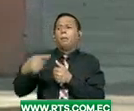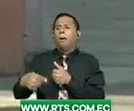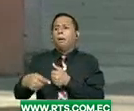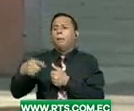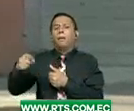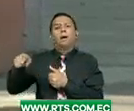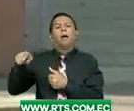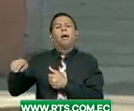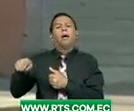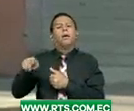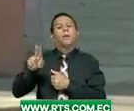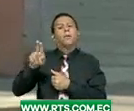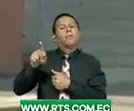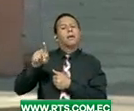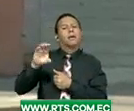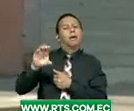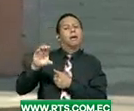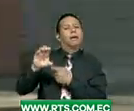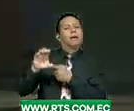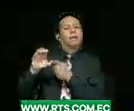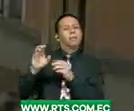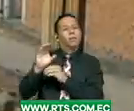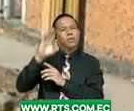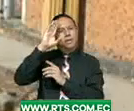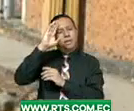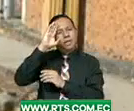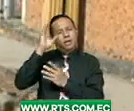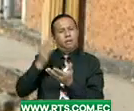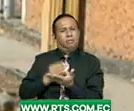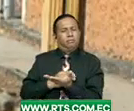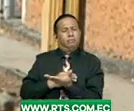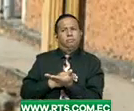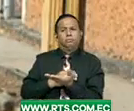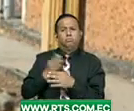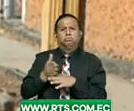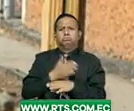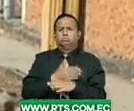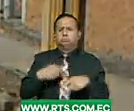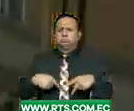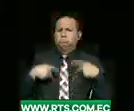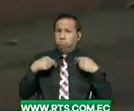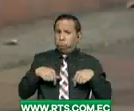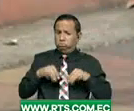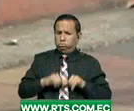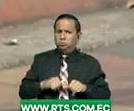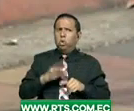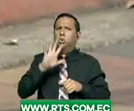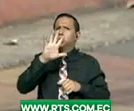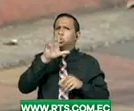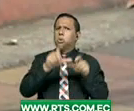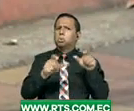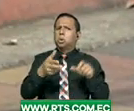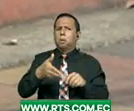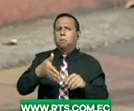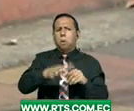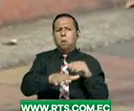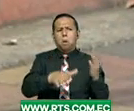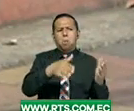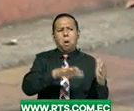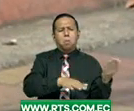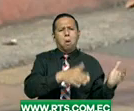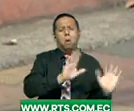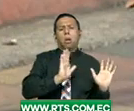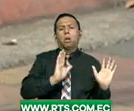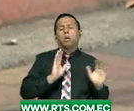una unidad de policía comunitaria. Yo de que tengo viviendo aquí van como 5 muertos ya. ¿Por qué? Por lo que son chicos que